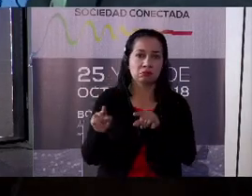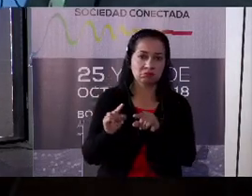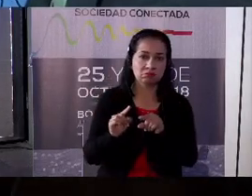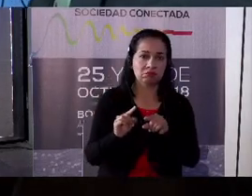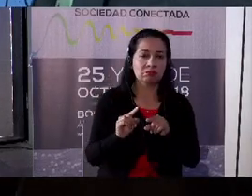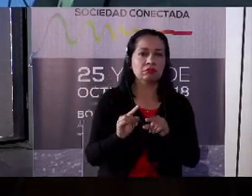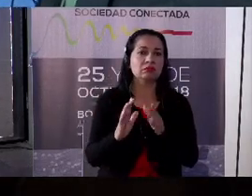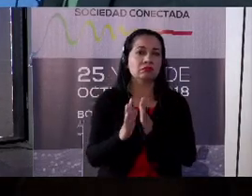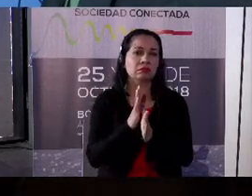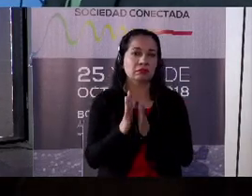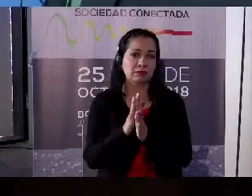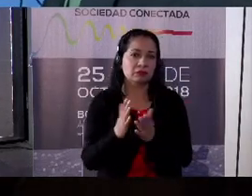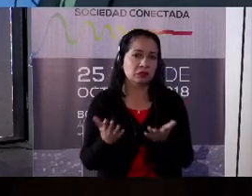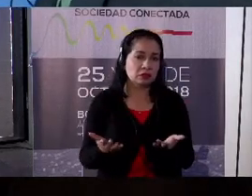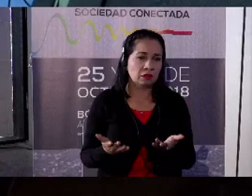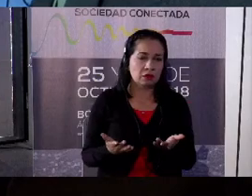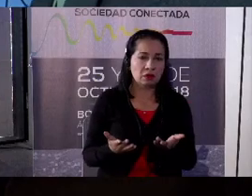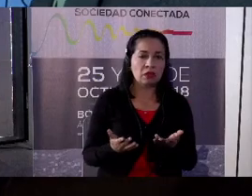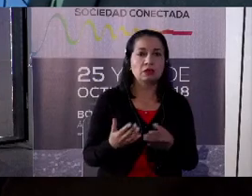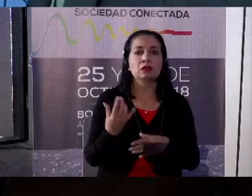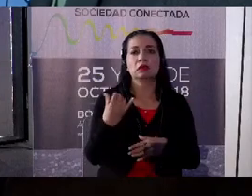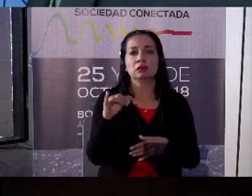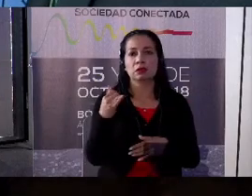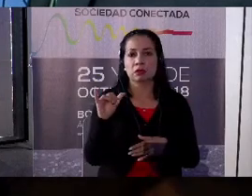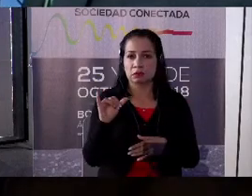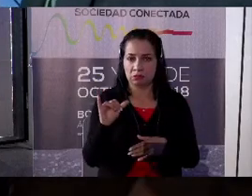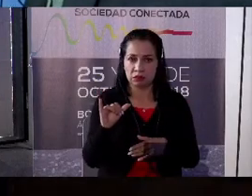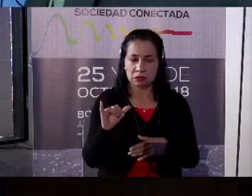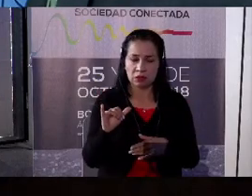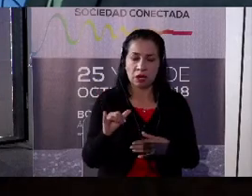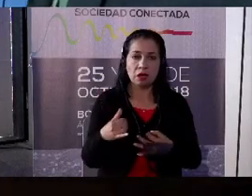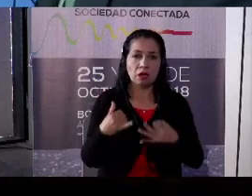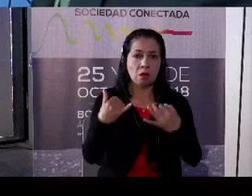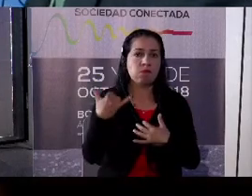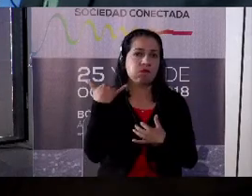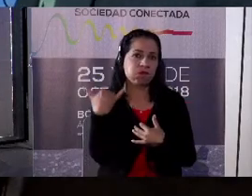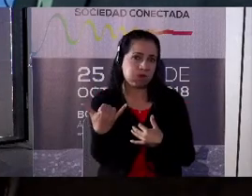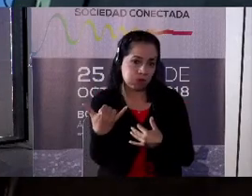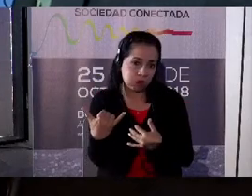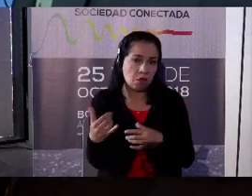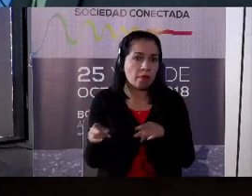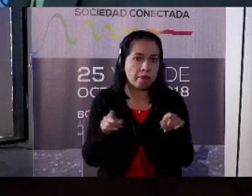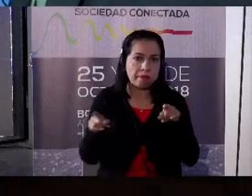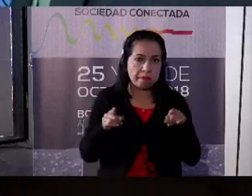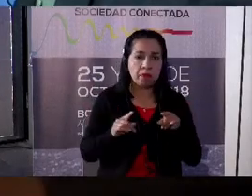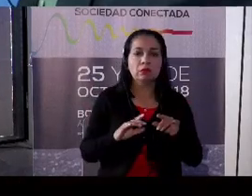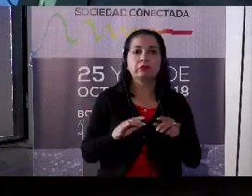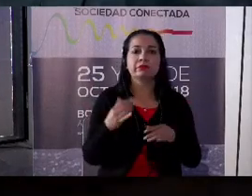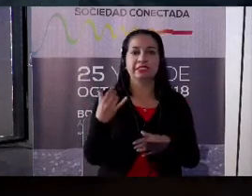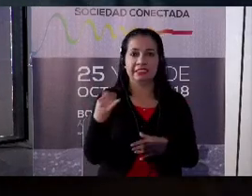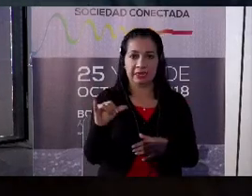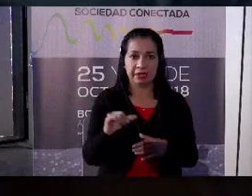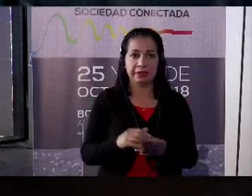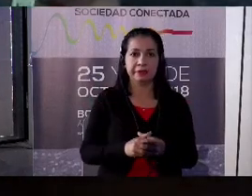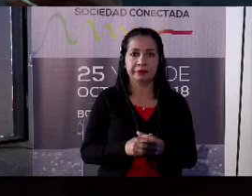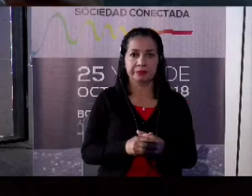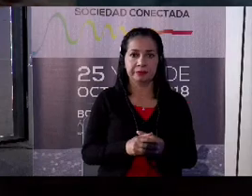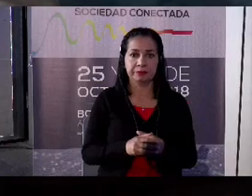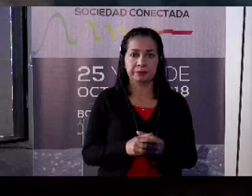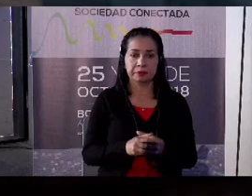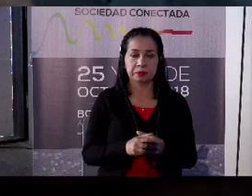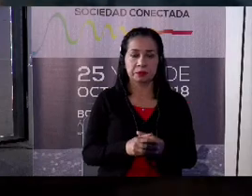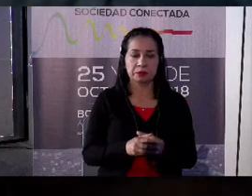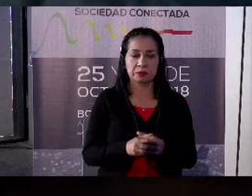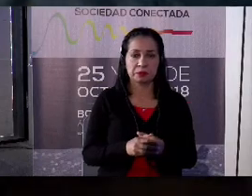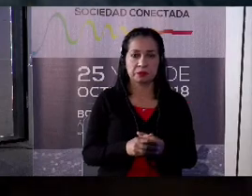It is getting there um you know however you May Take Maybe slightly Little more Uh you know Uh cooperation